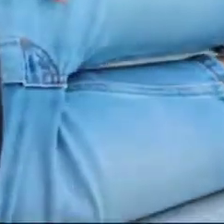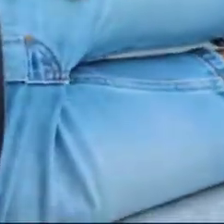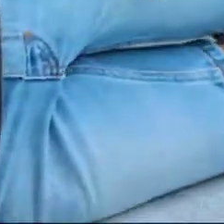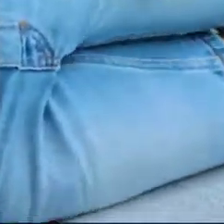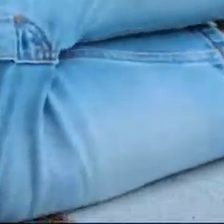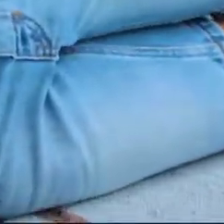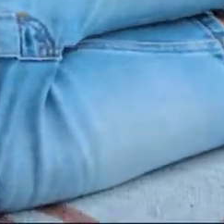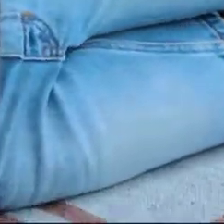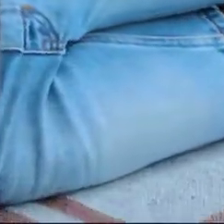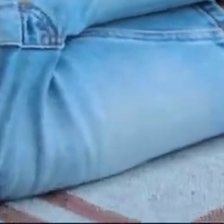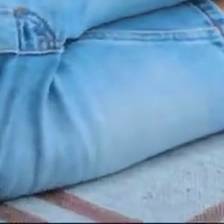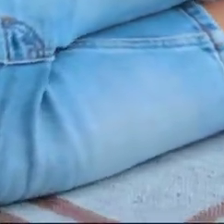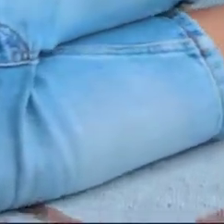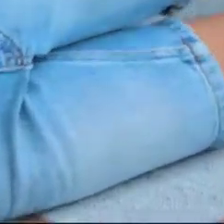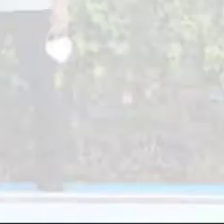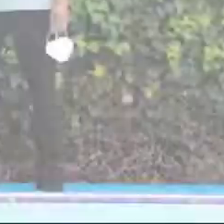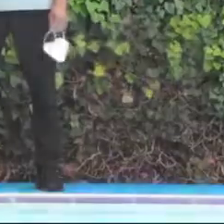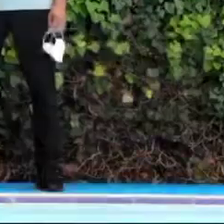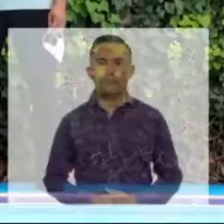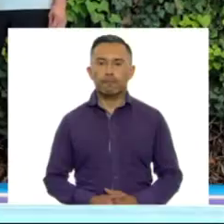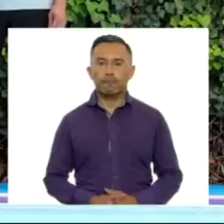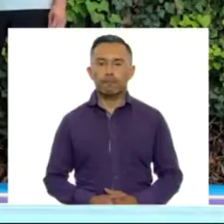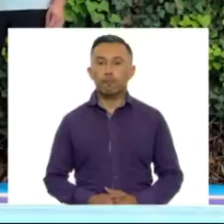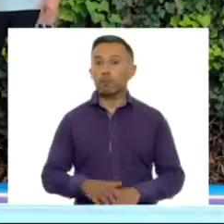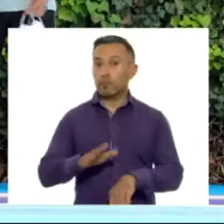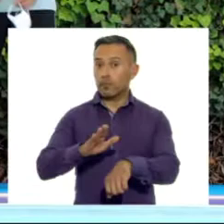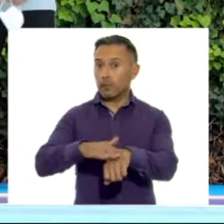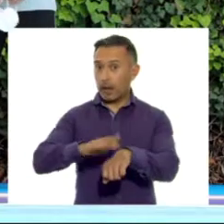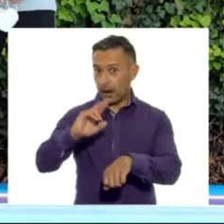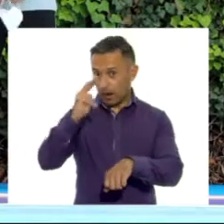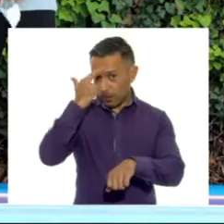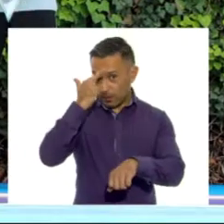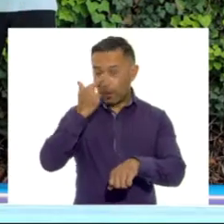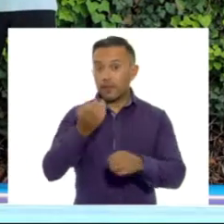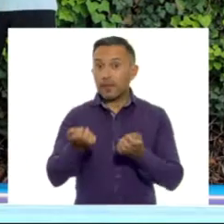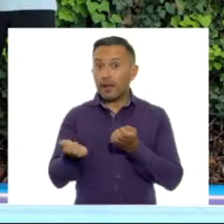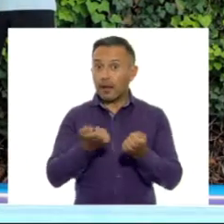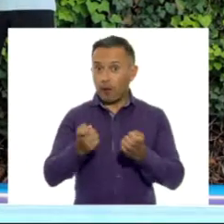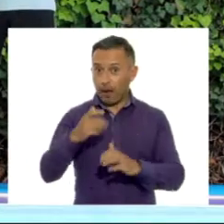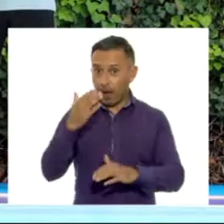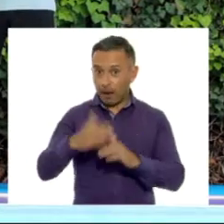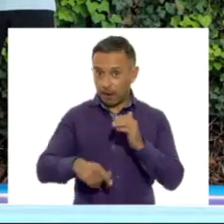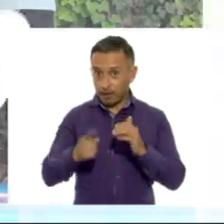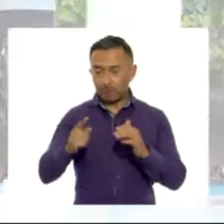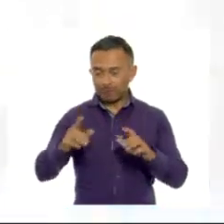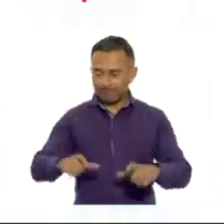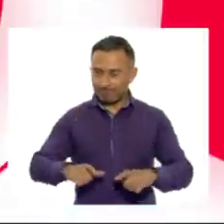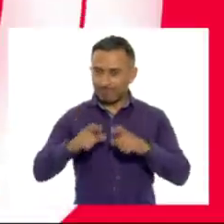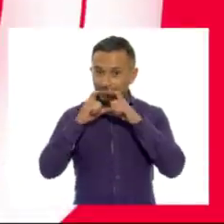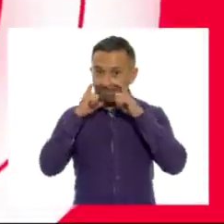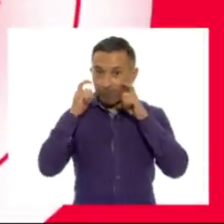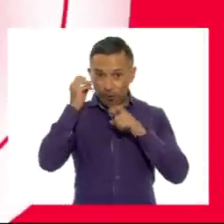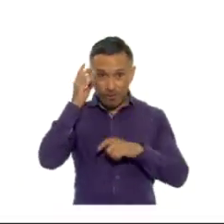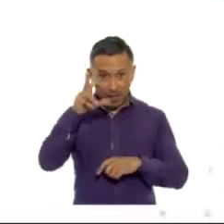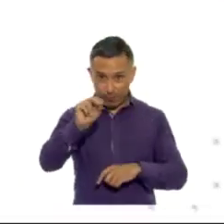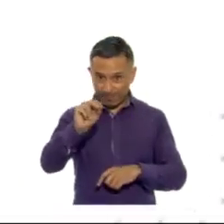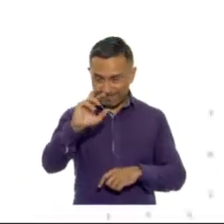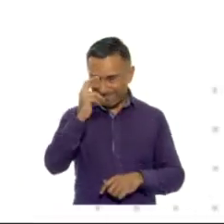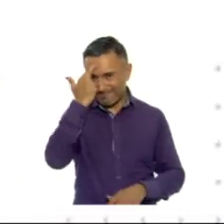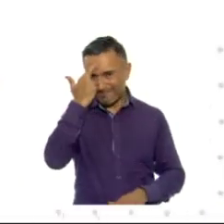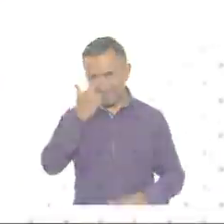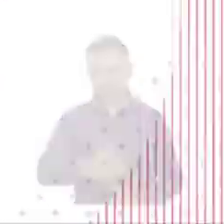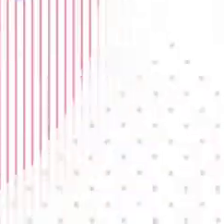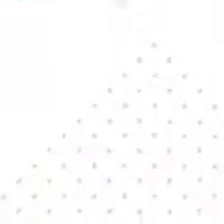Bien. 3. Perfecto. Recuerda, al terminar la activación, no olvides la protección.